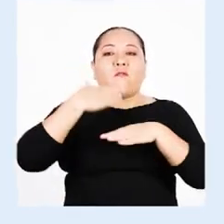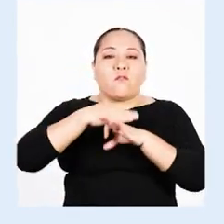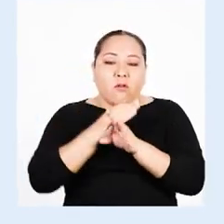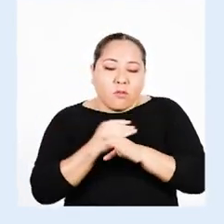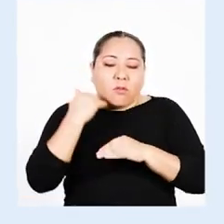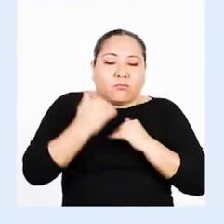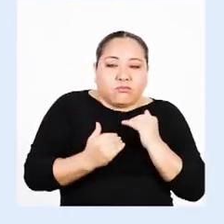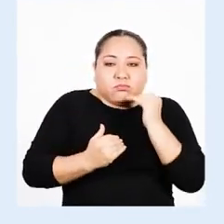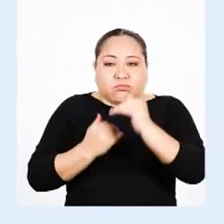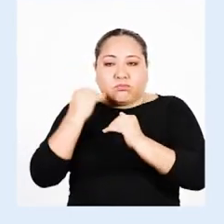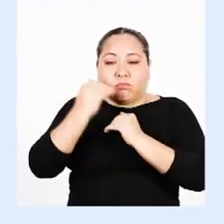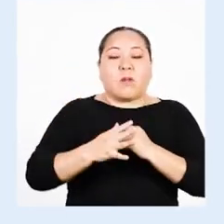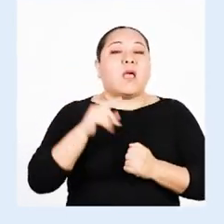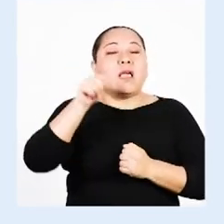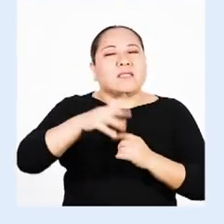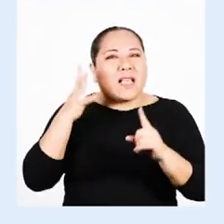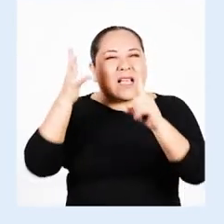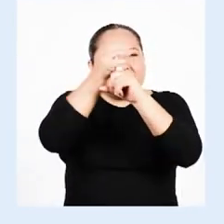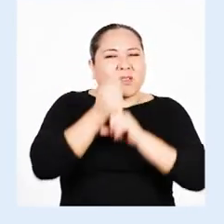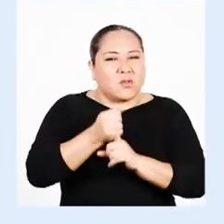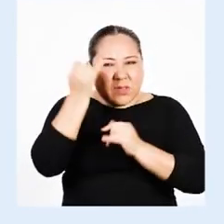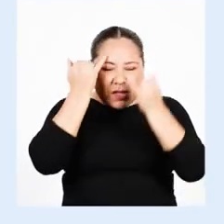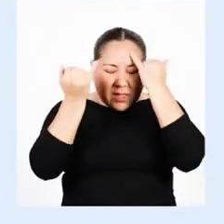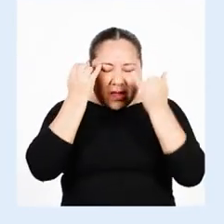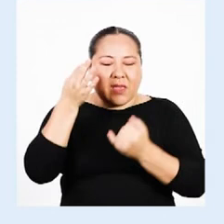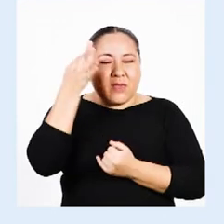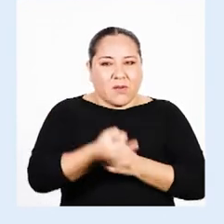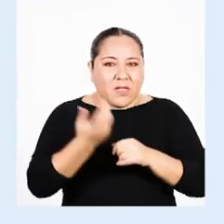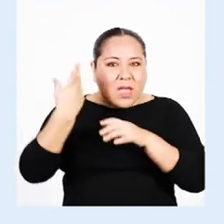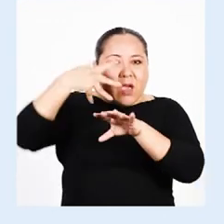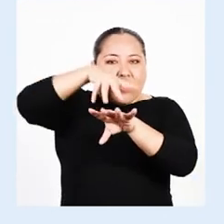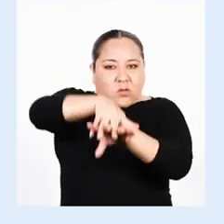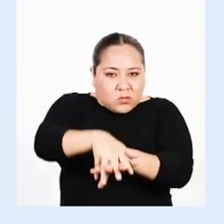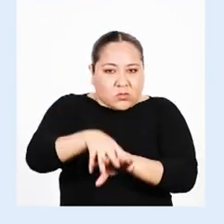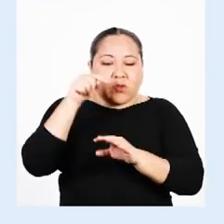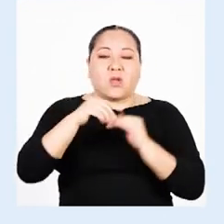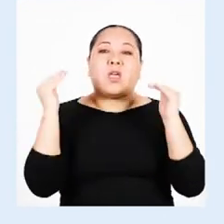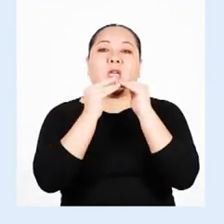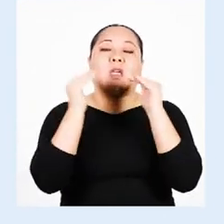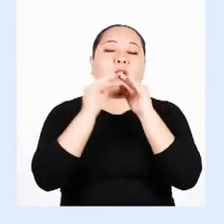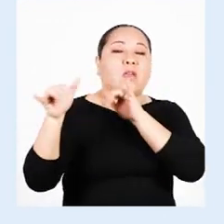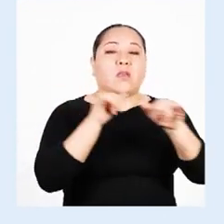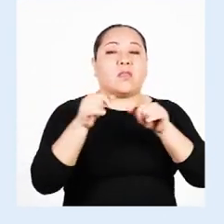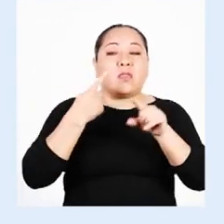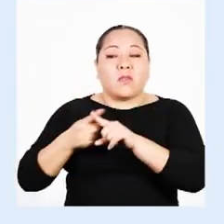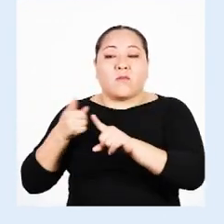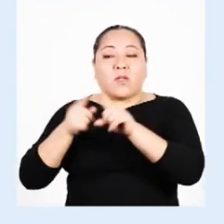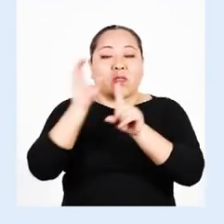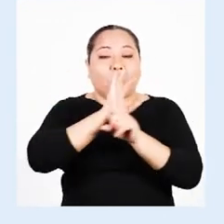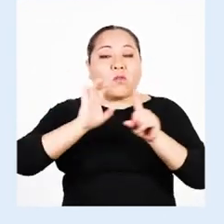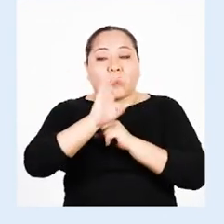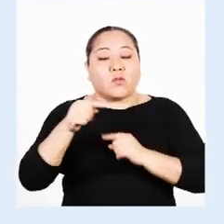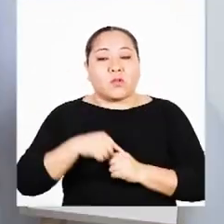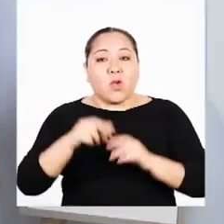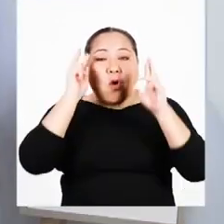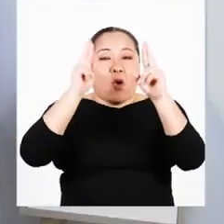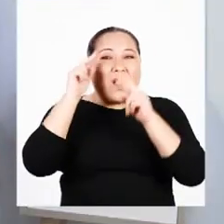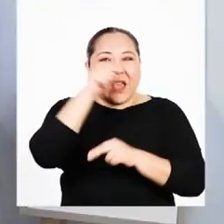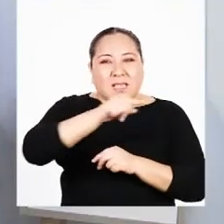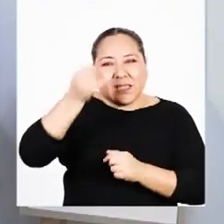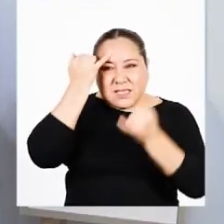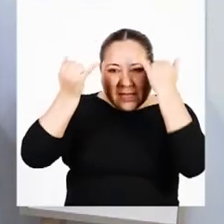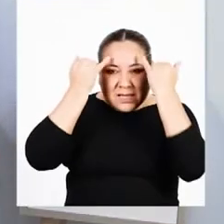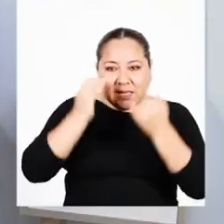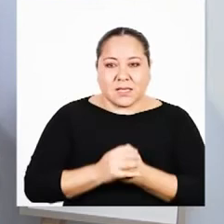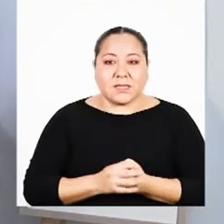de manera gradual hasta alcanzar un sentido verdaderamente inclusivo, equitativo e intercultural. Espero